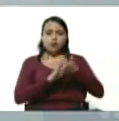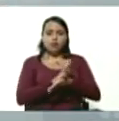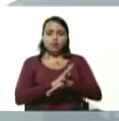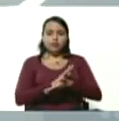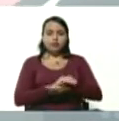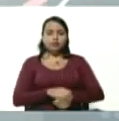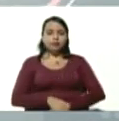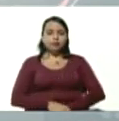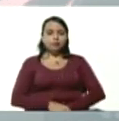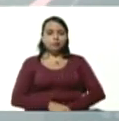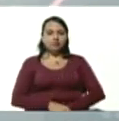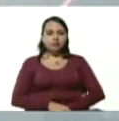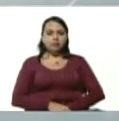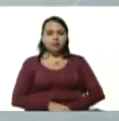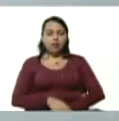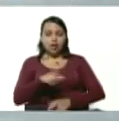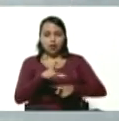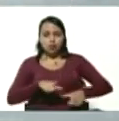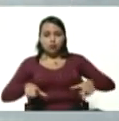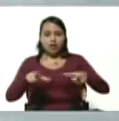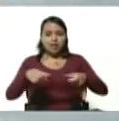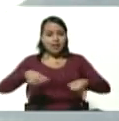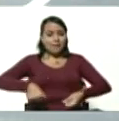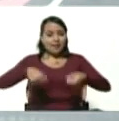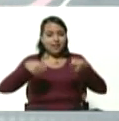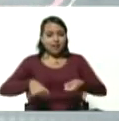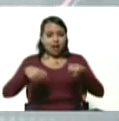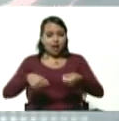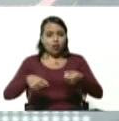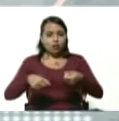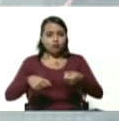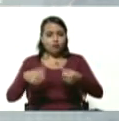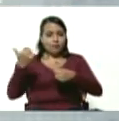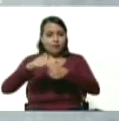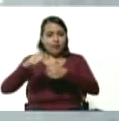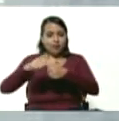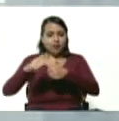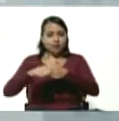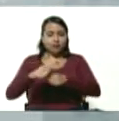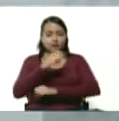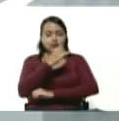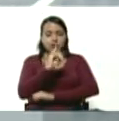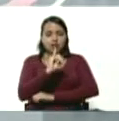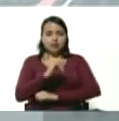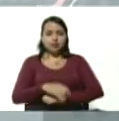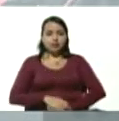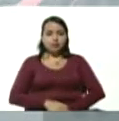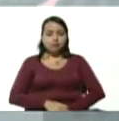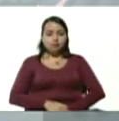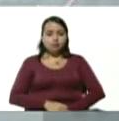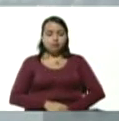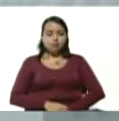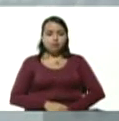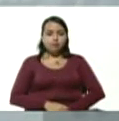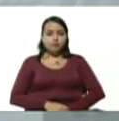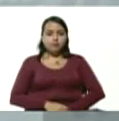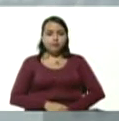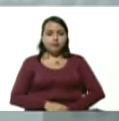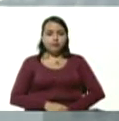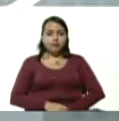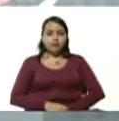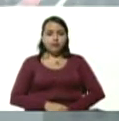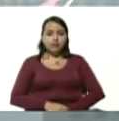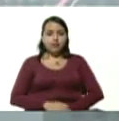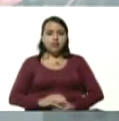específicamente al foco del mercado de las fulgas. Son casos en los municipios de Maracaibo y San Francisco,